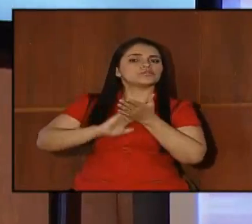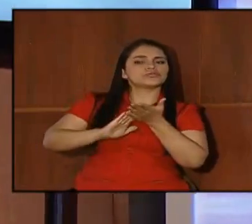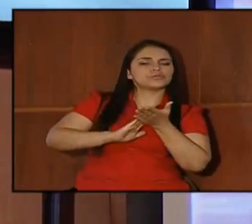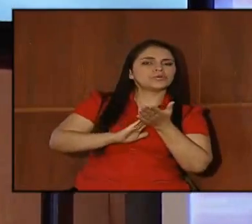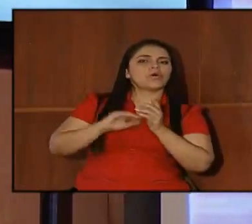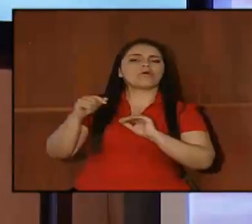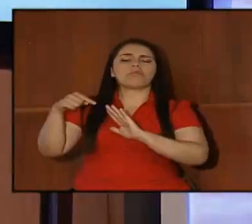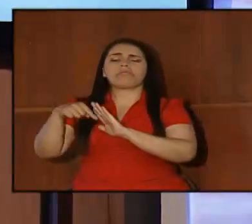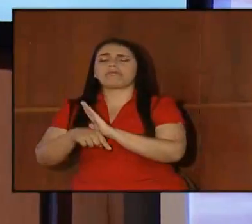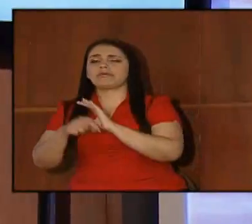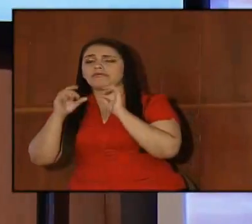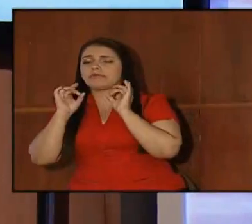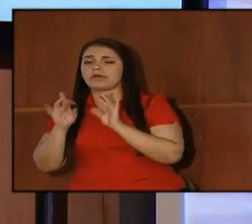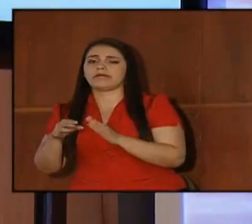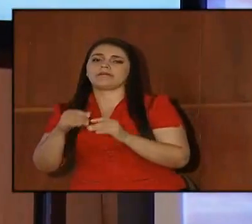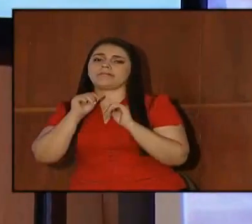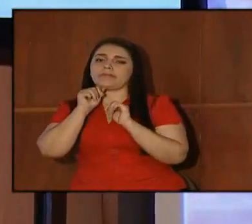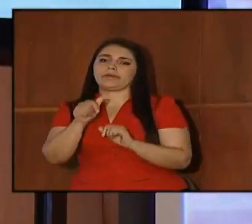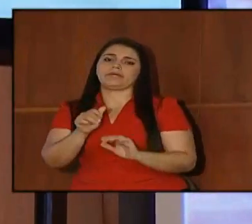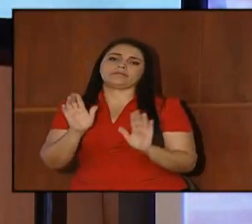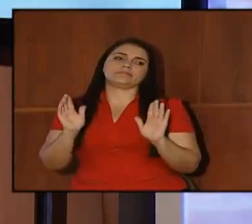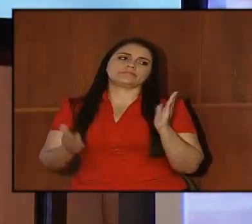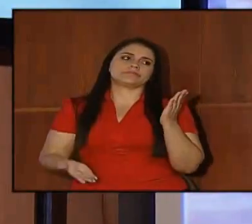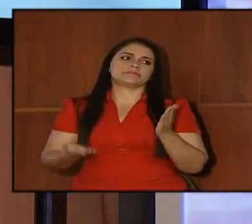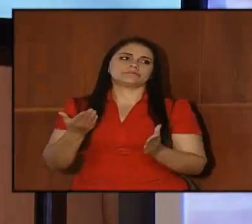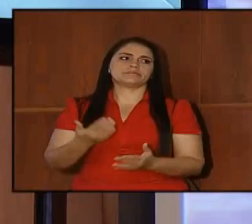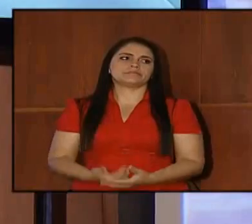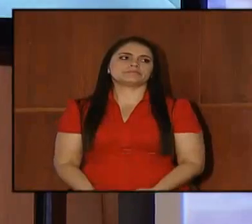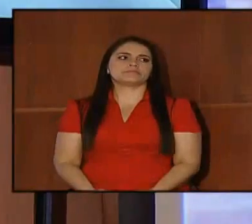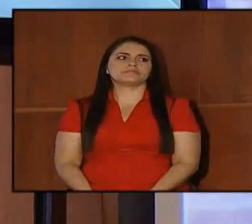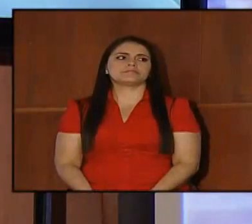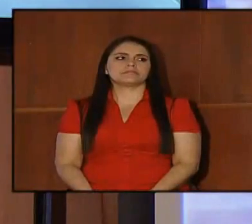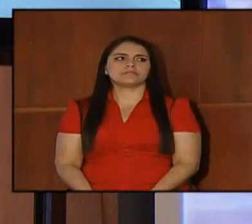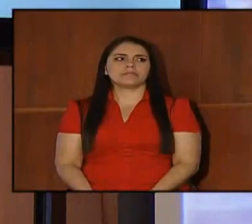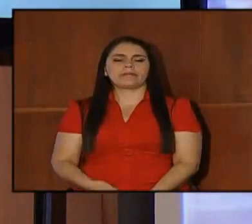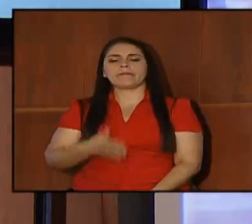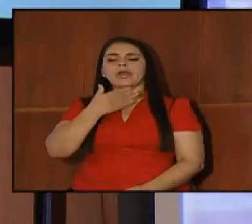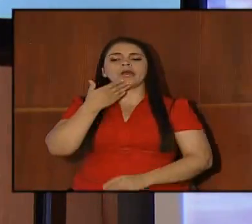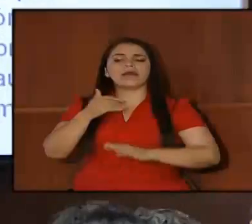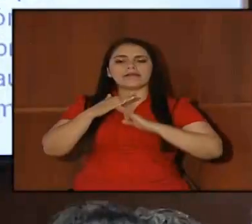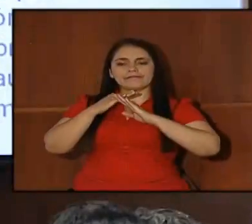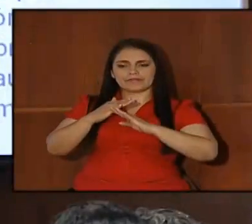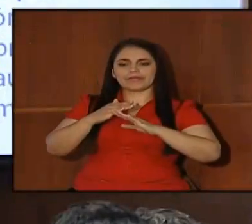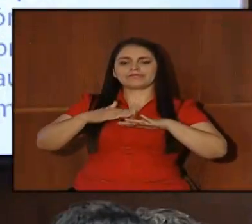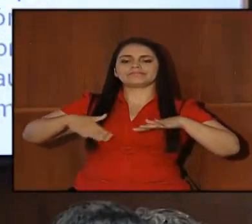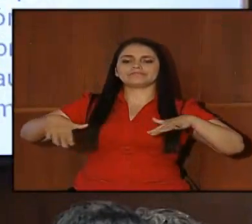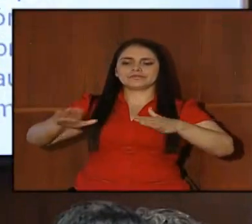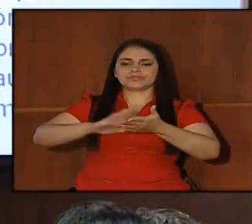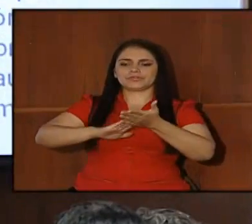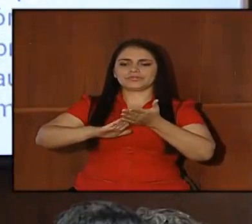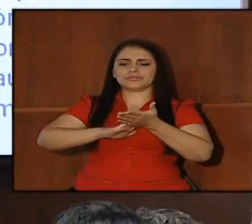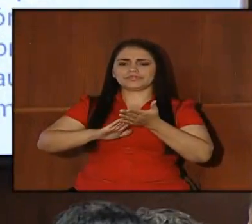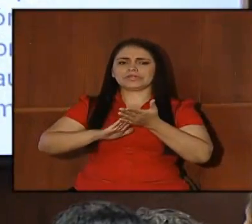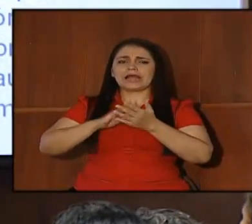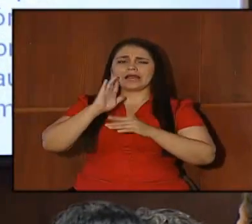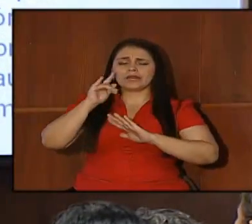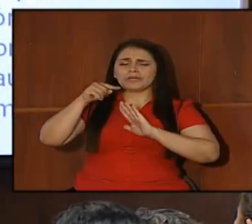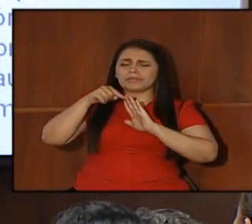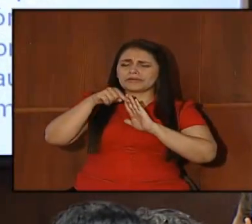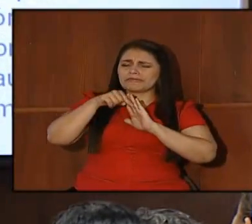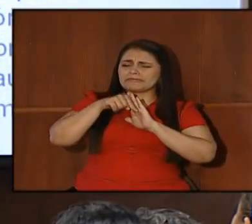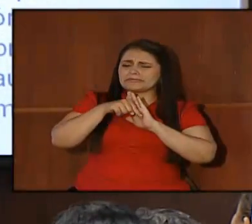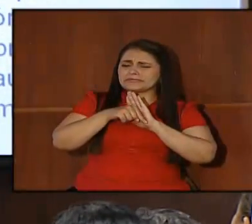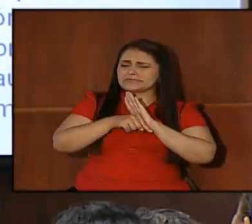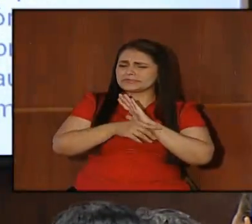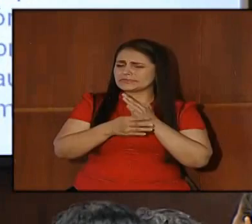vuelven más grandes. Por eso hay que evitar apoyar en las úlceras. Y entre más profunda es la herida,